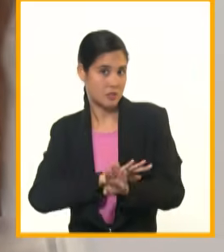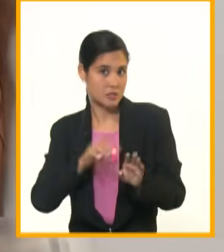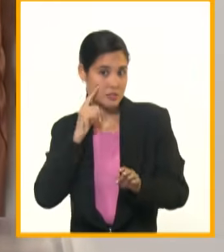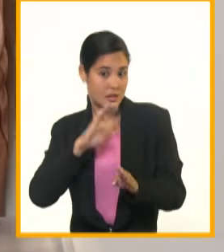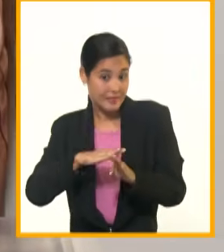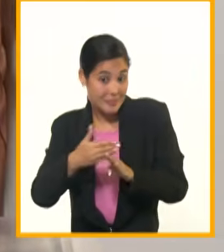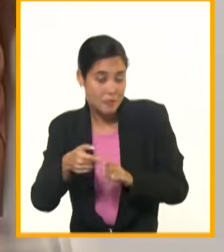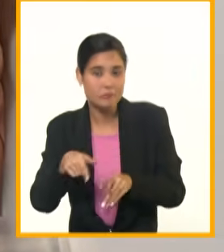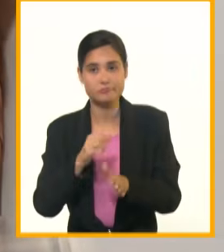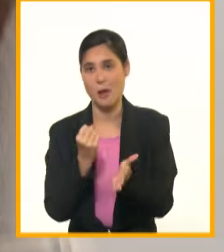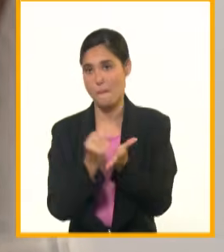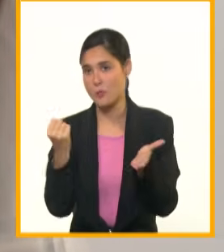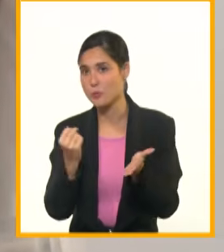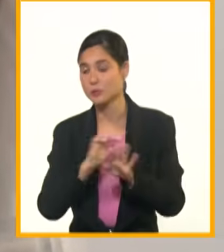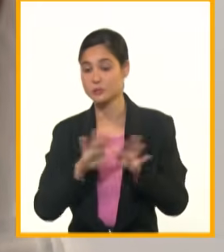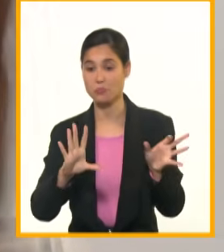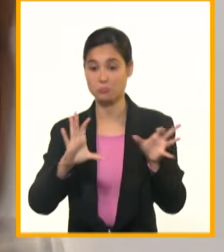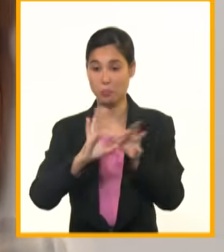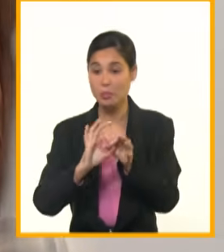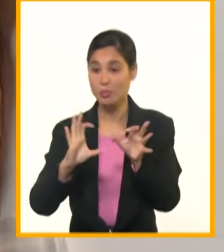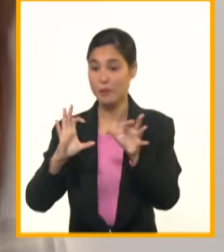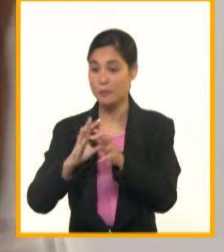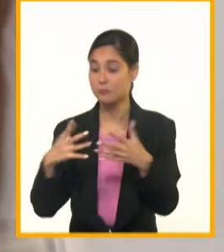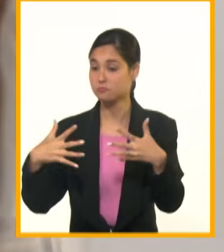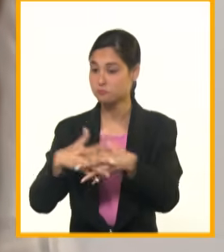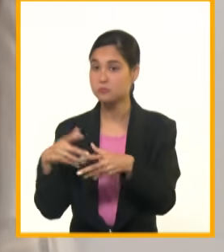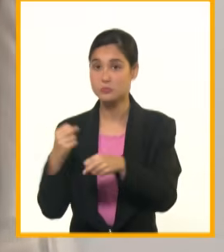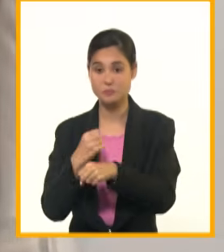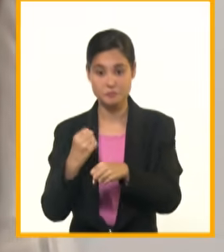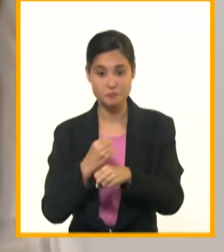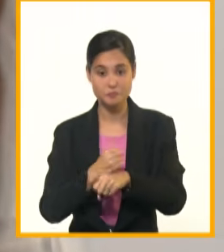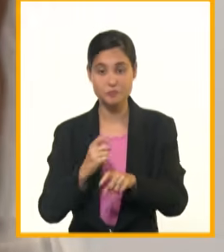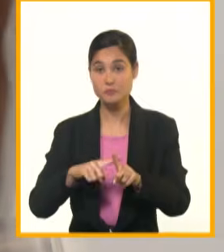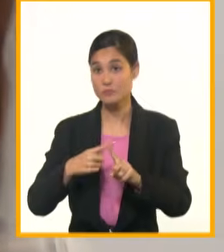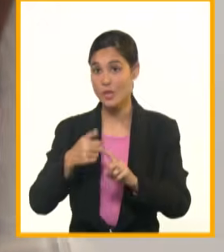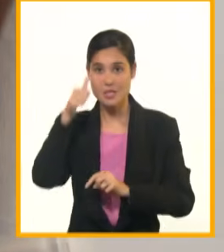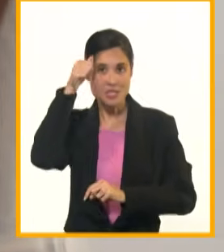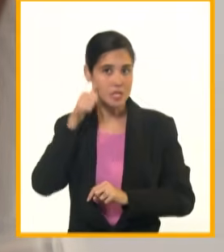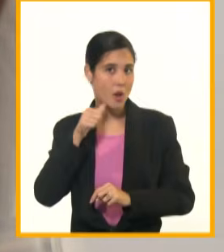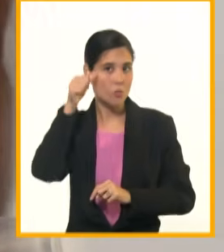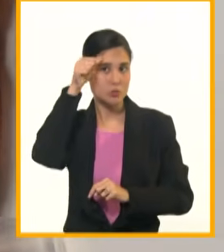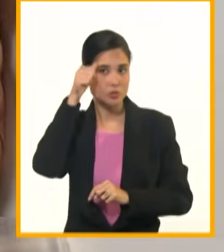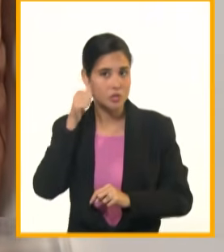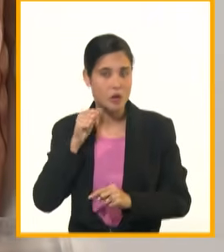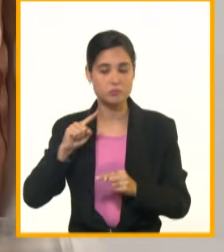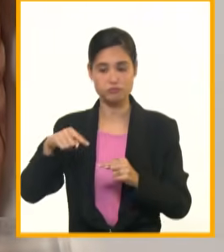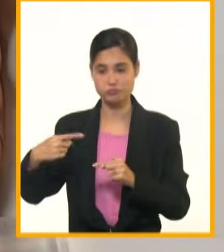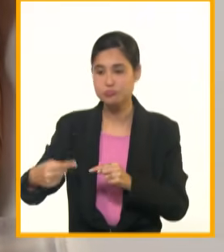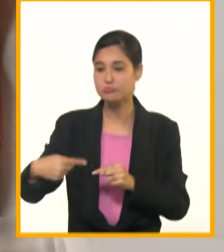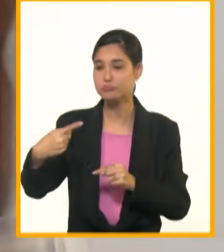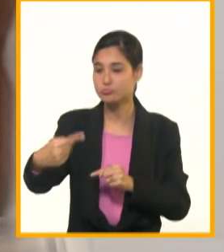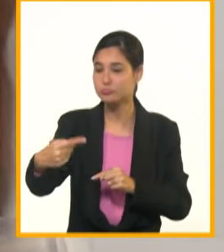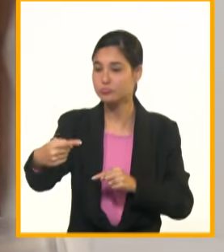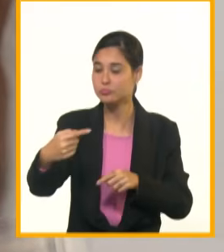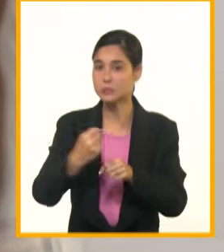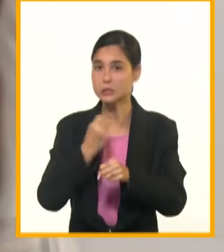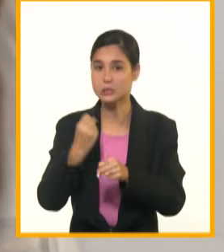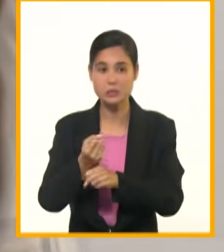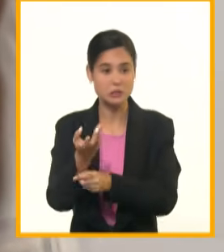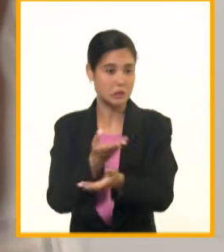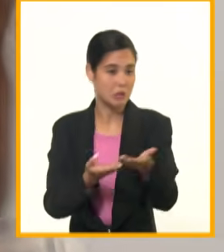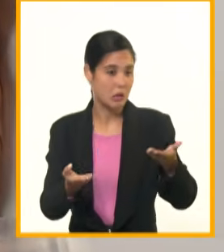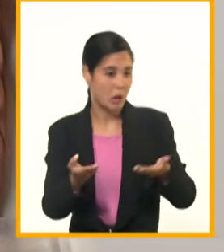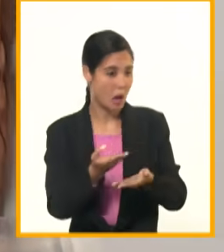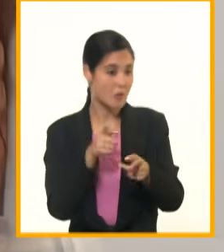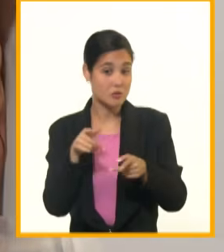allí todos los sábados, ha sido una experiencia única que nos va a ayudar en toda la vida y que nosotros agradecemos